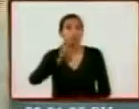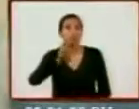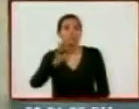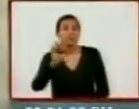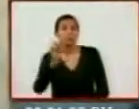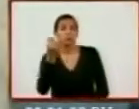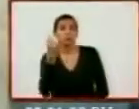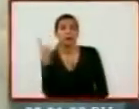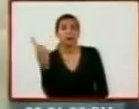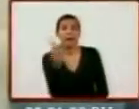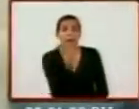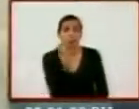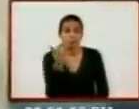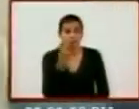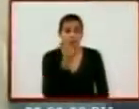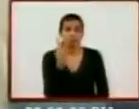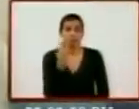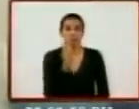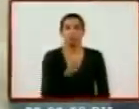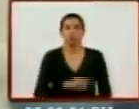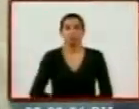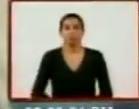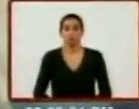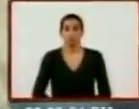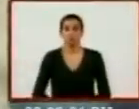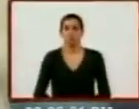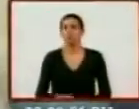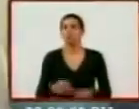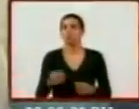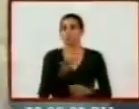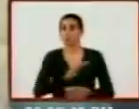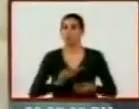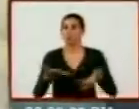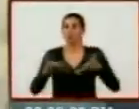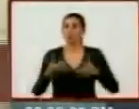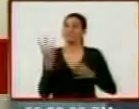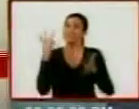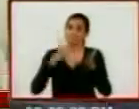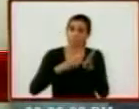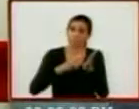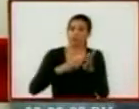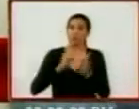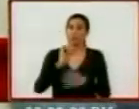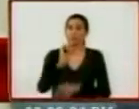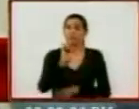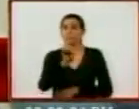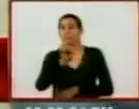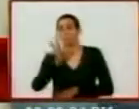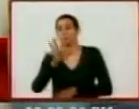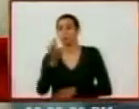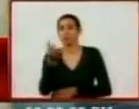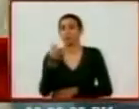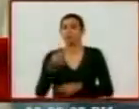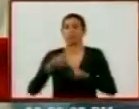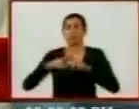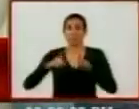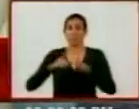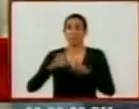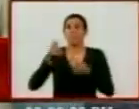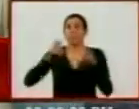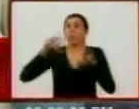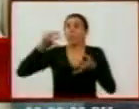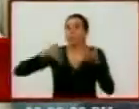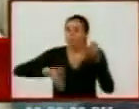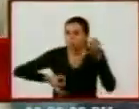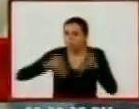bolívares es el precio de venta un margen de ganancia de tres mil veinticinco bolívares cuando el precio justo